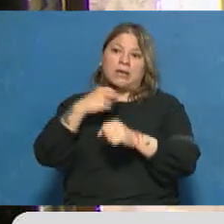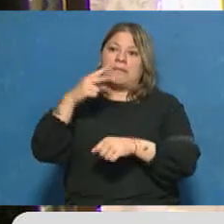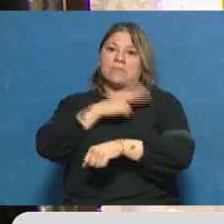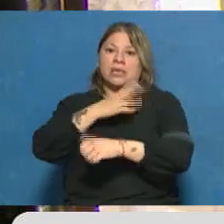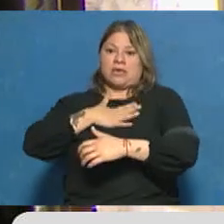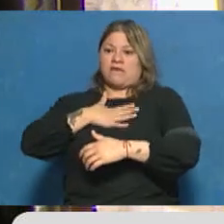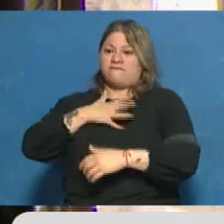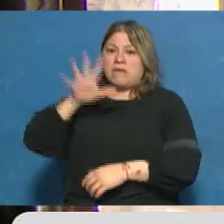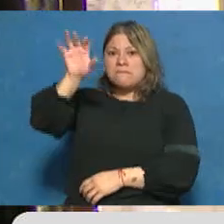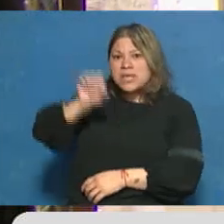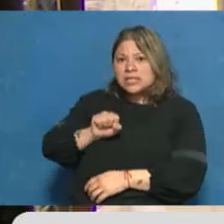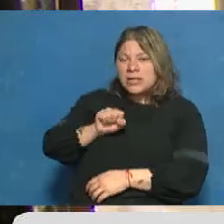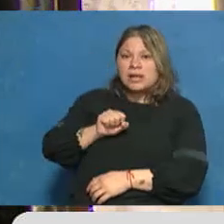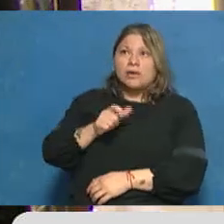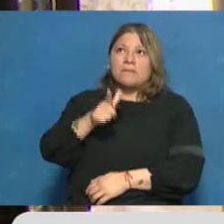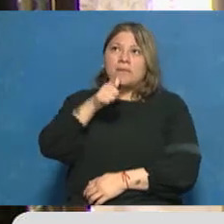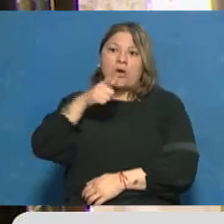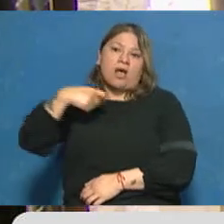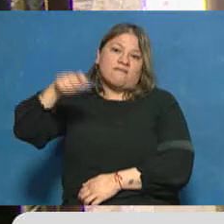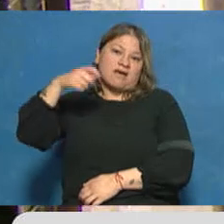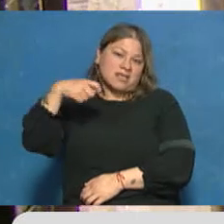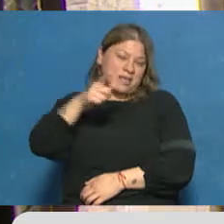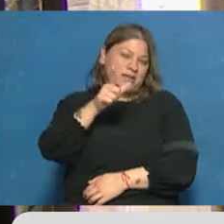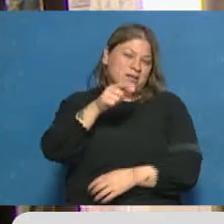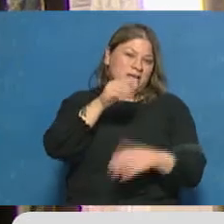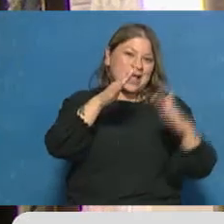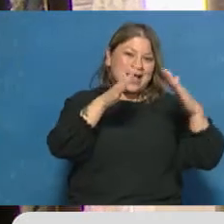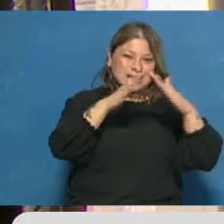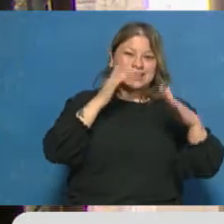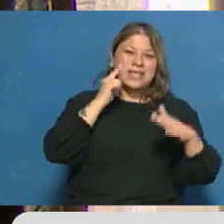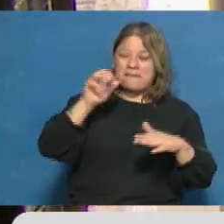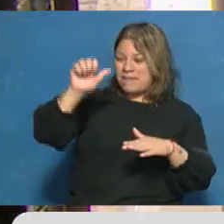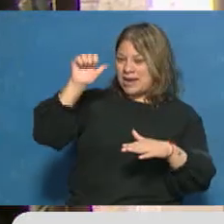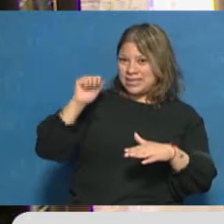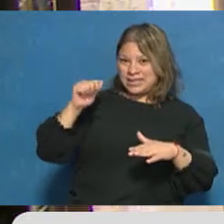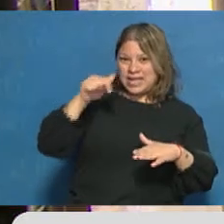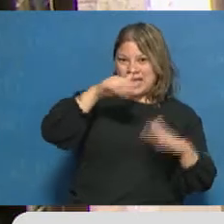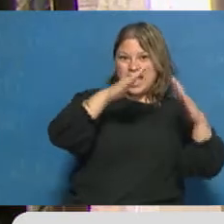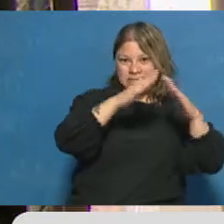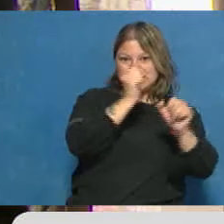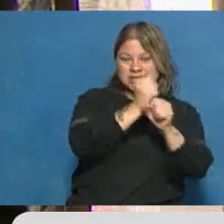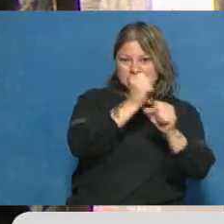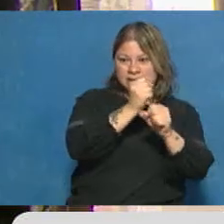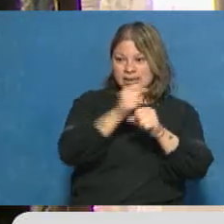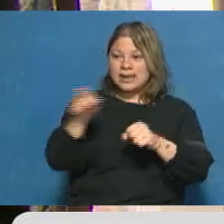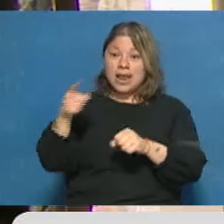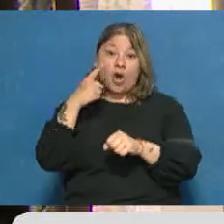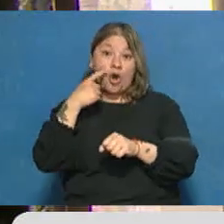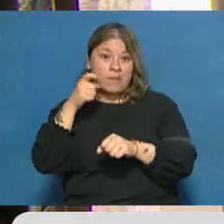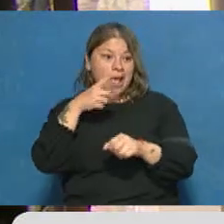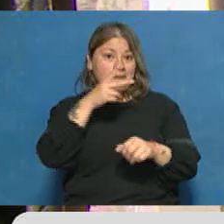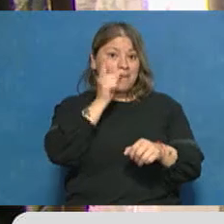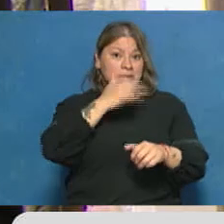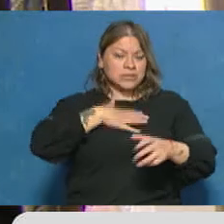acá y resulta que un albañil que estaba trabajando desde el día martes acá en mi casa le ha dado una golpiza a mi papá